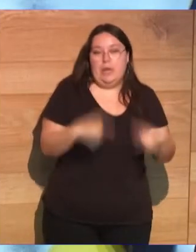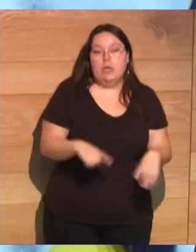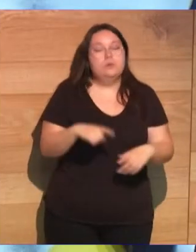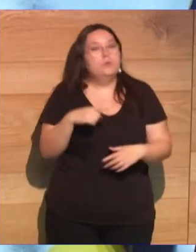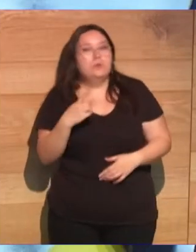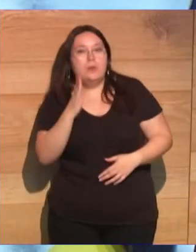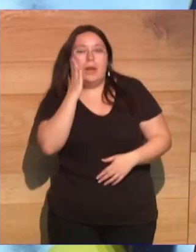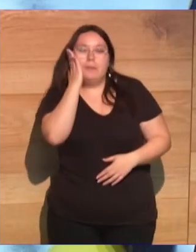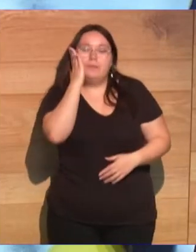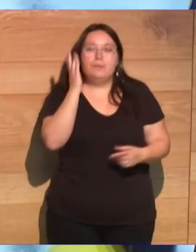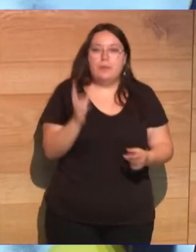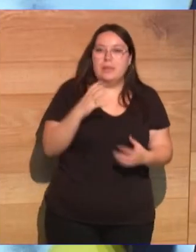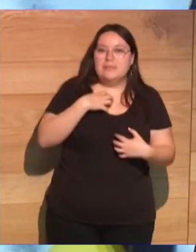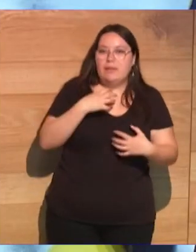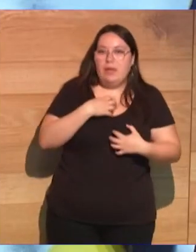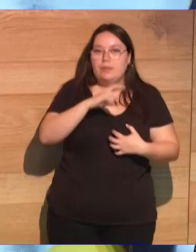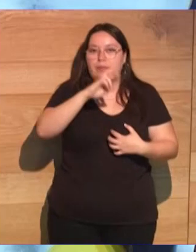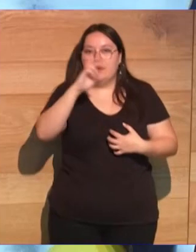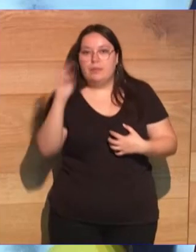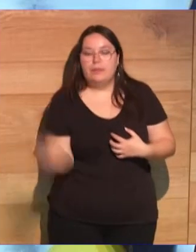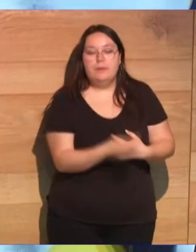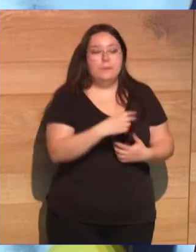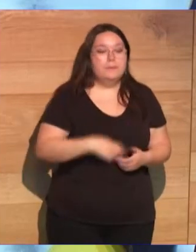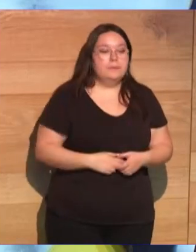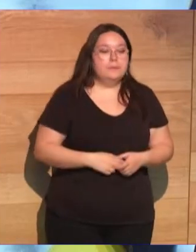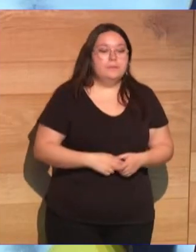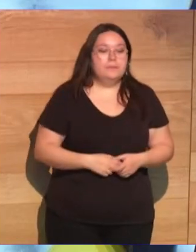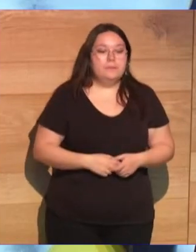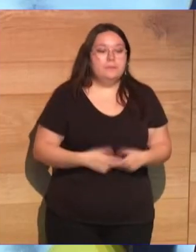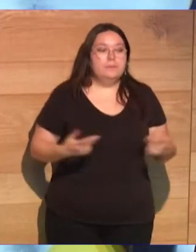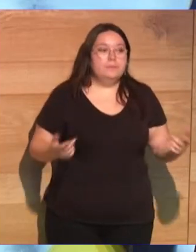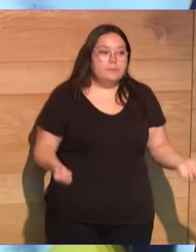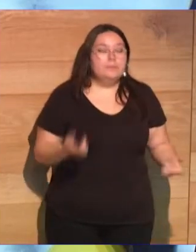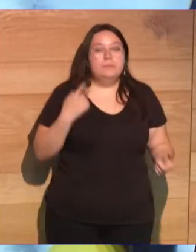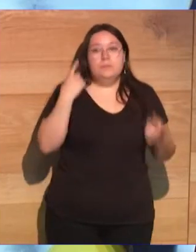a la alimentación, ansiedad. Es decir, que a pesar de que tenemos